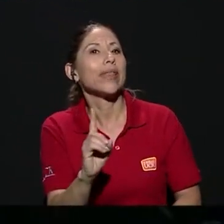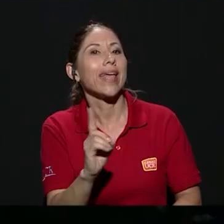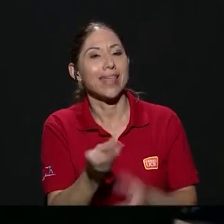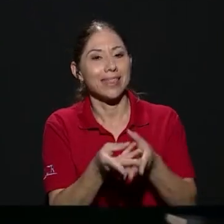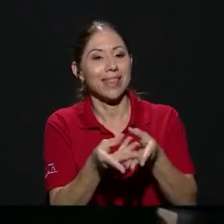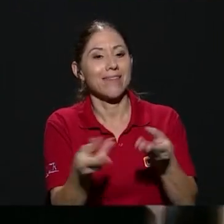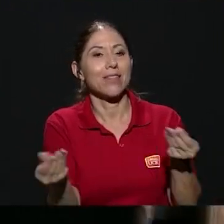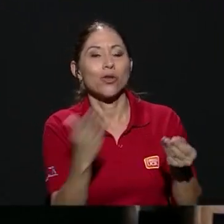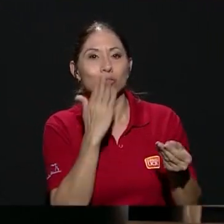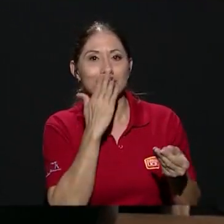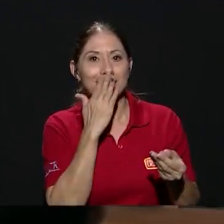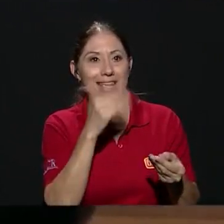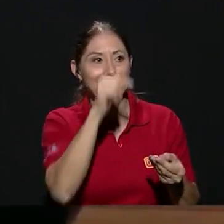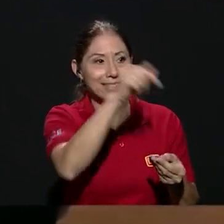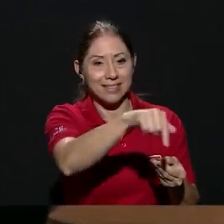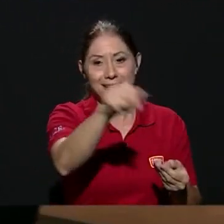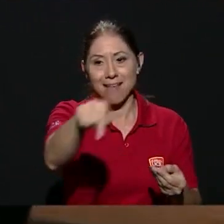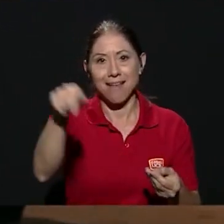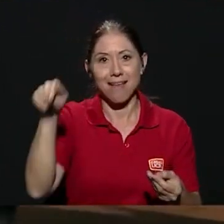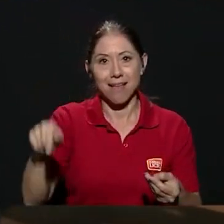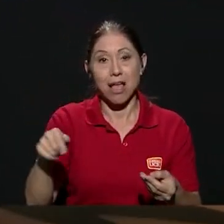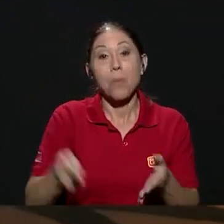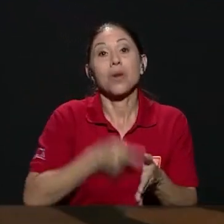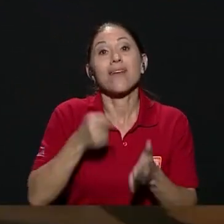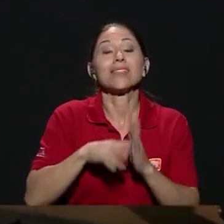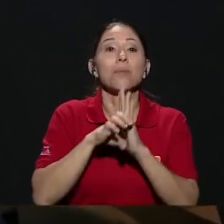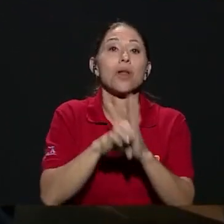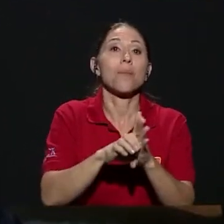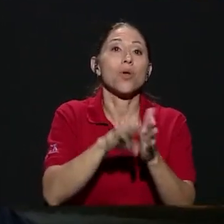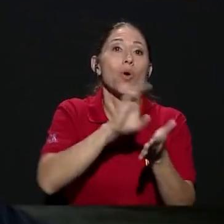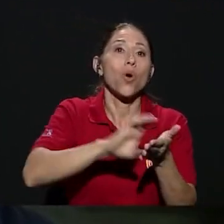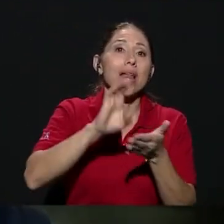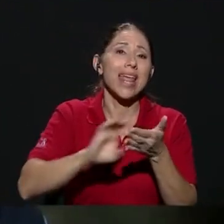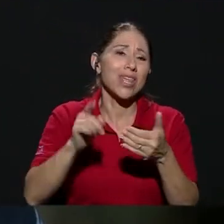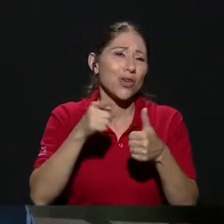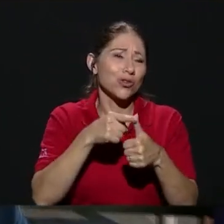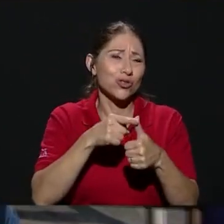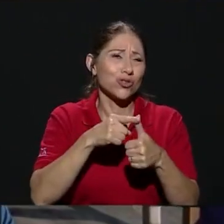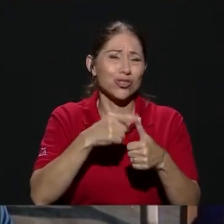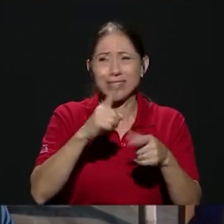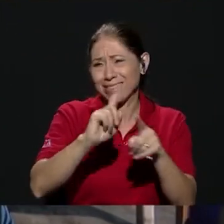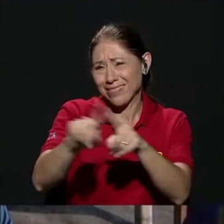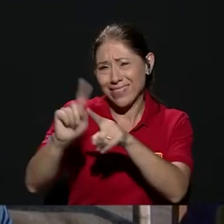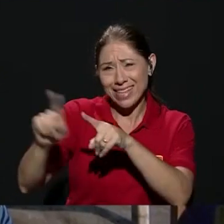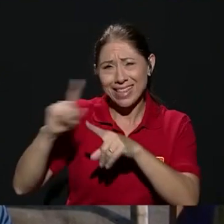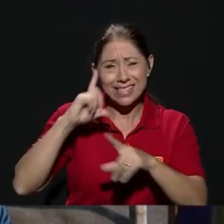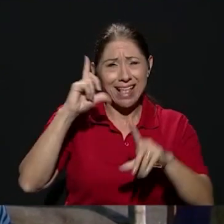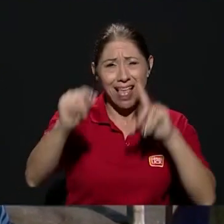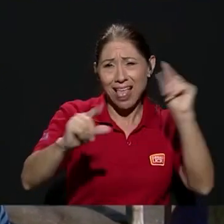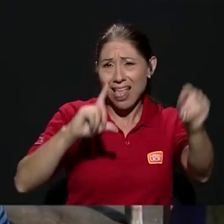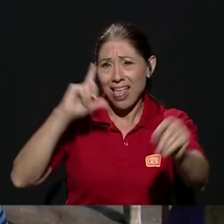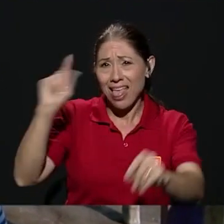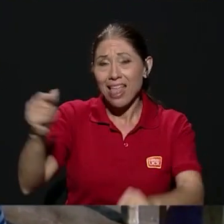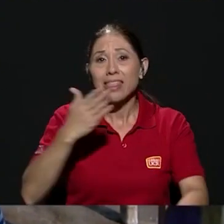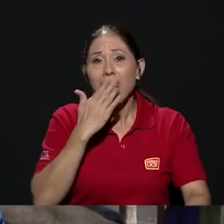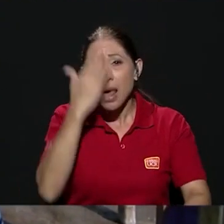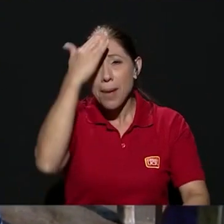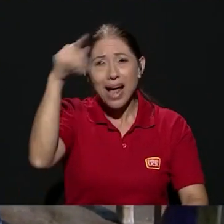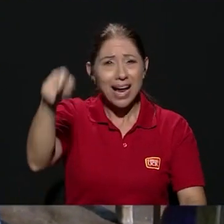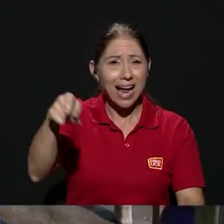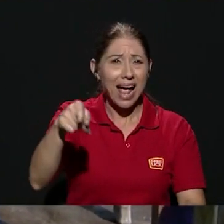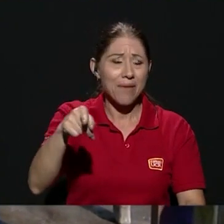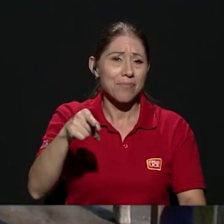indígenas, ¿verdad? Porque muchas veces colegios como Zulayon, Gavilán Canta, que están bastante allá en Talamanca, bastante adentro,